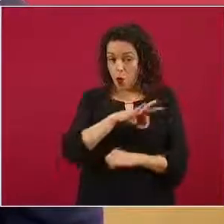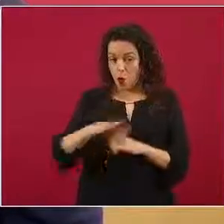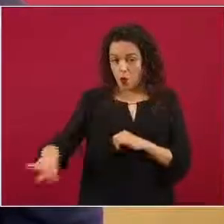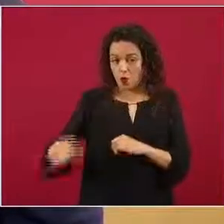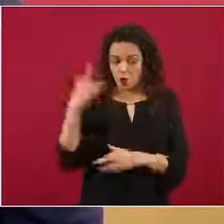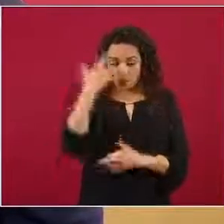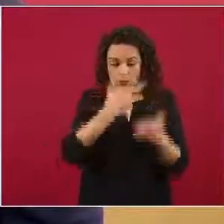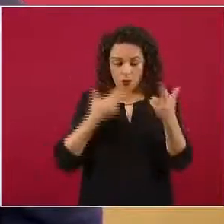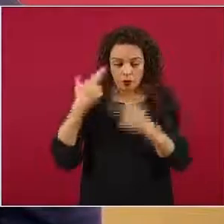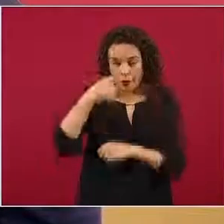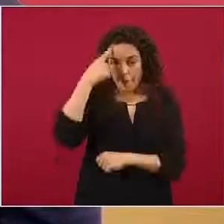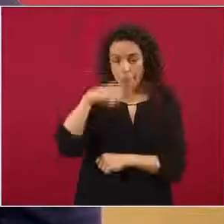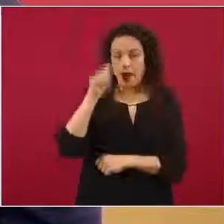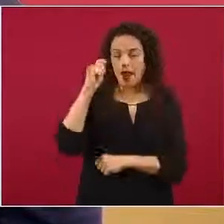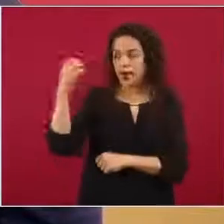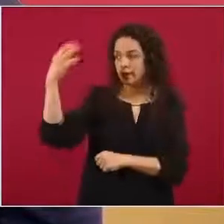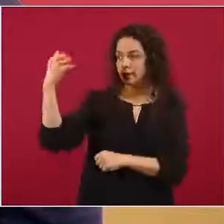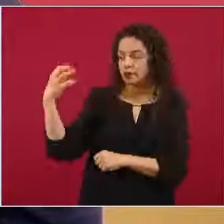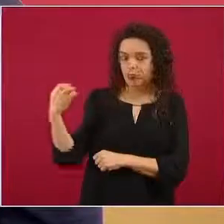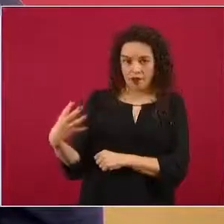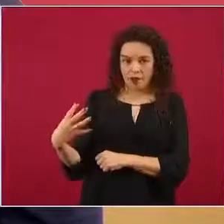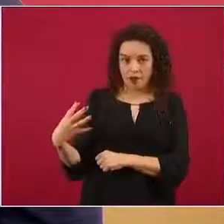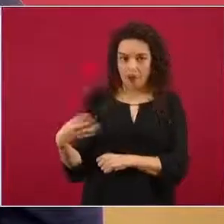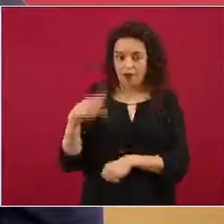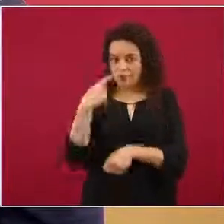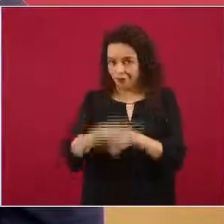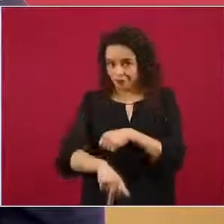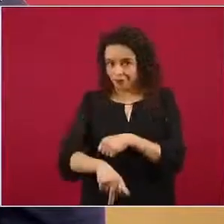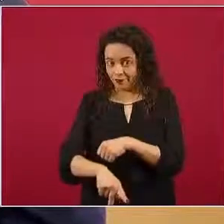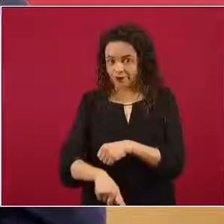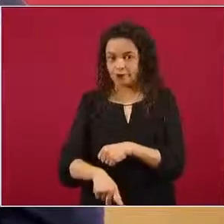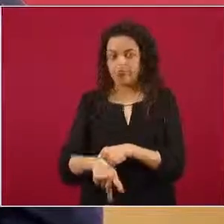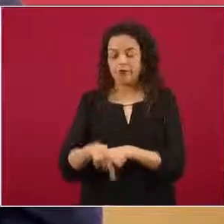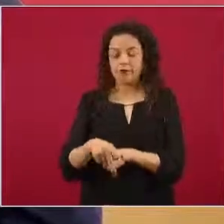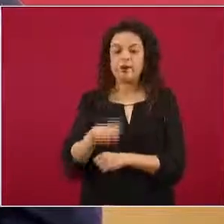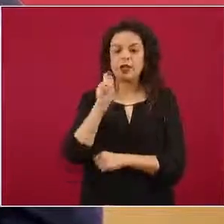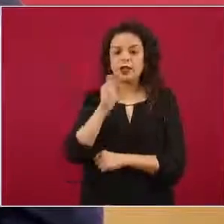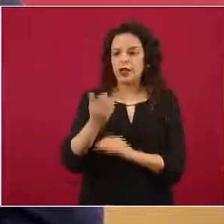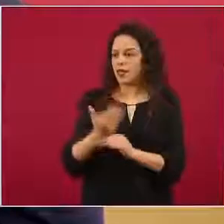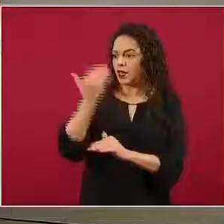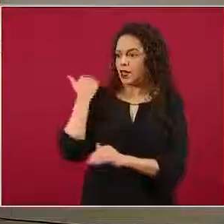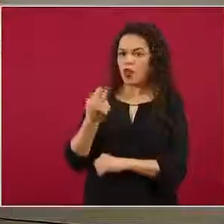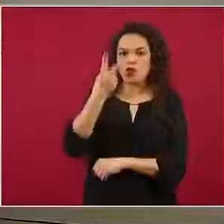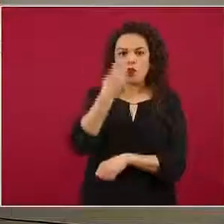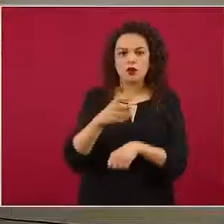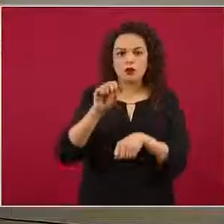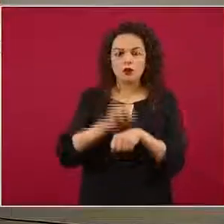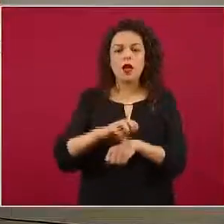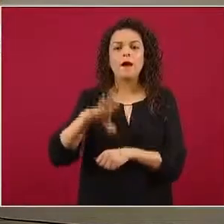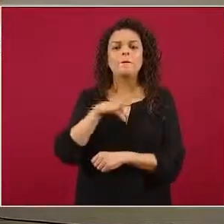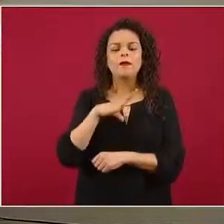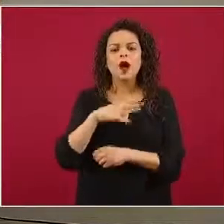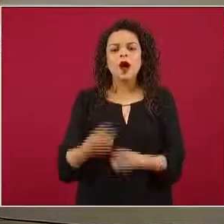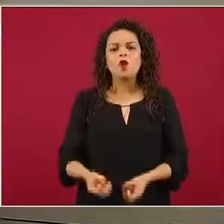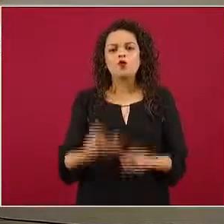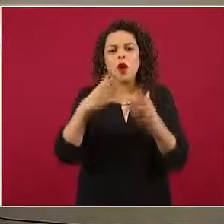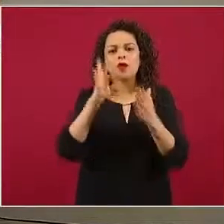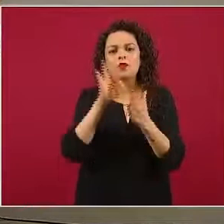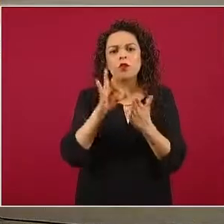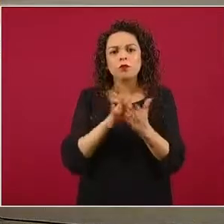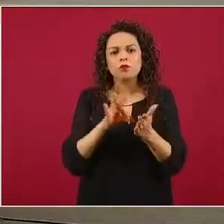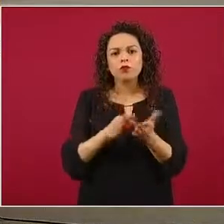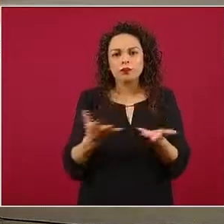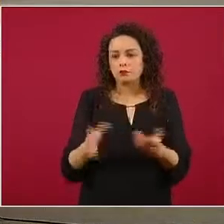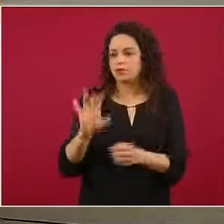de riesgo COVID público, es decir, el que se publicó hace 2 semanas, obtuvo un puntaje de 31. Y 31